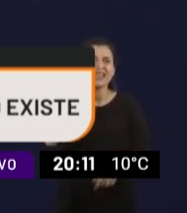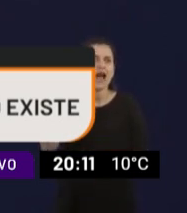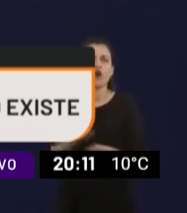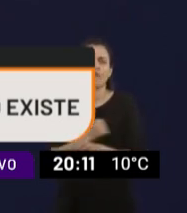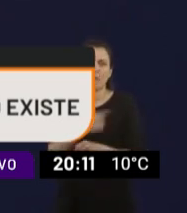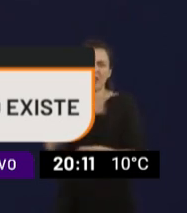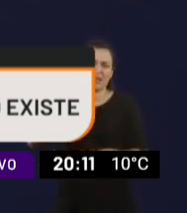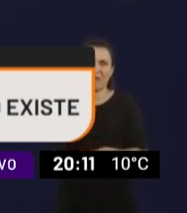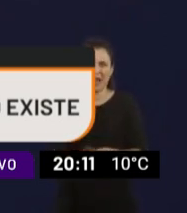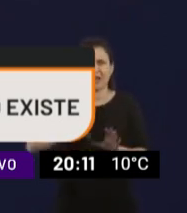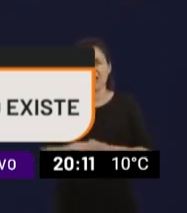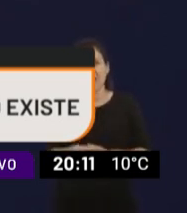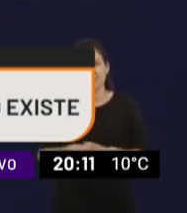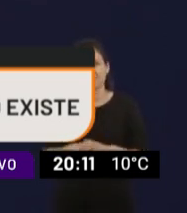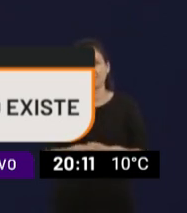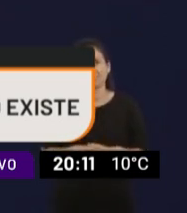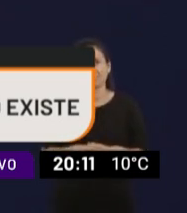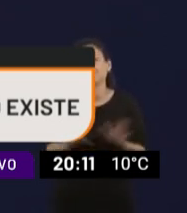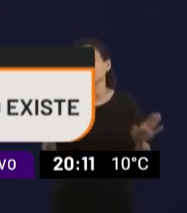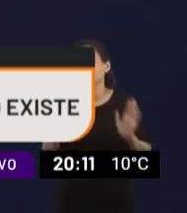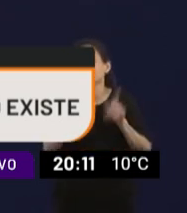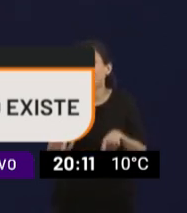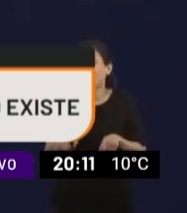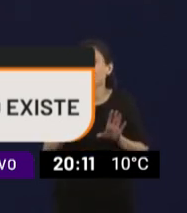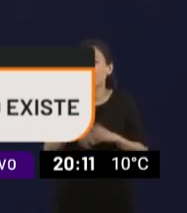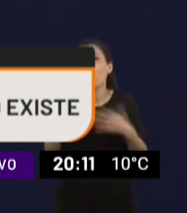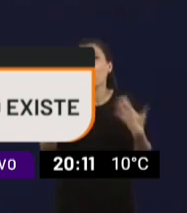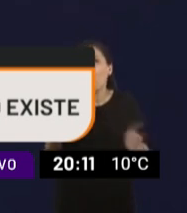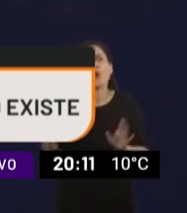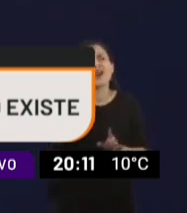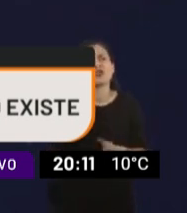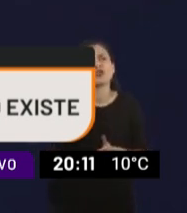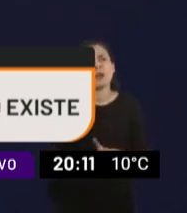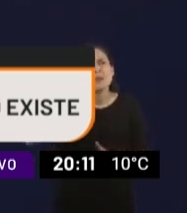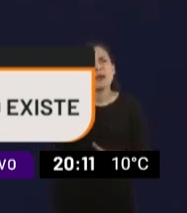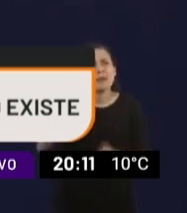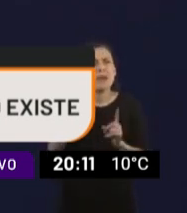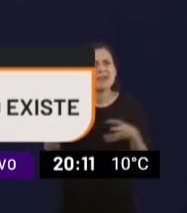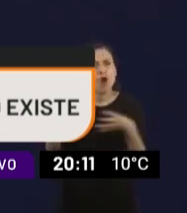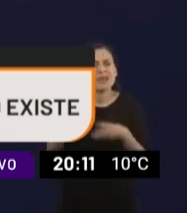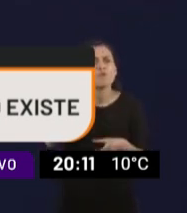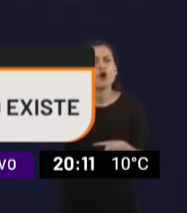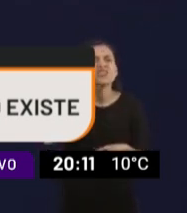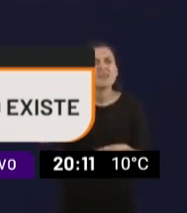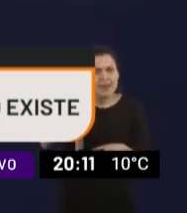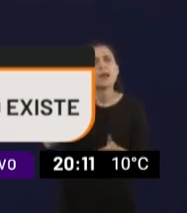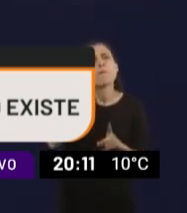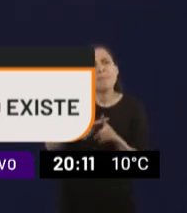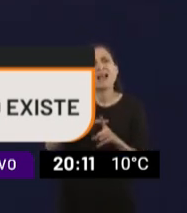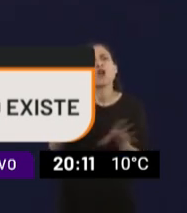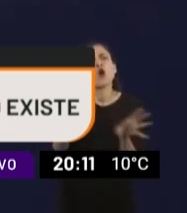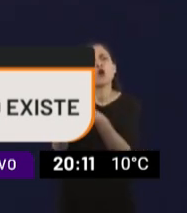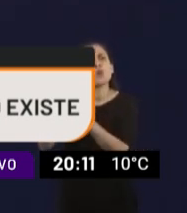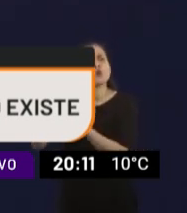semana de la semana que viene esto por supuesto era un reclamo tanto de la sin como de algunos sectores políticos Así